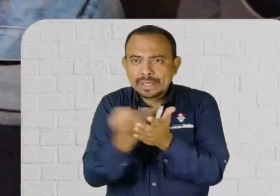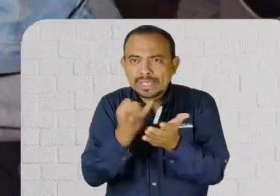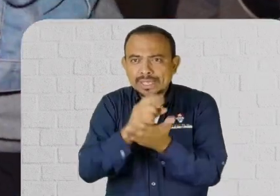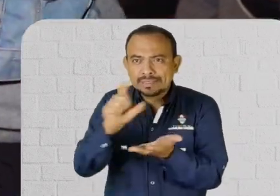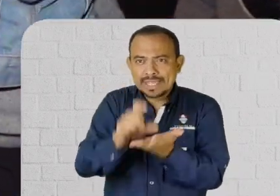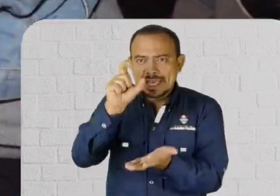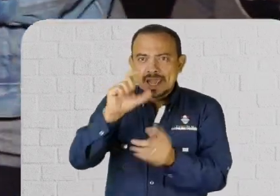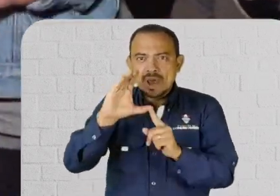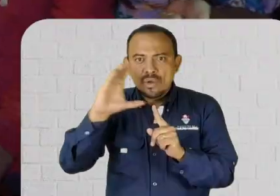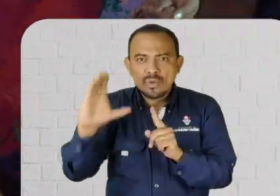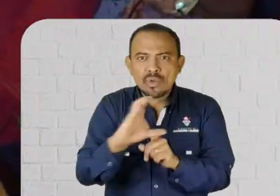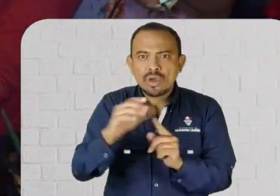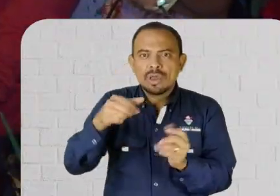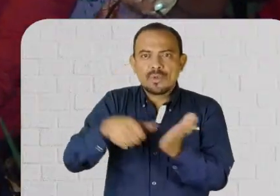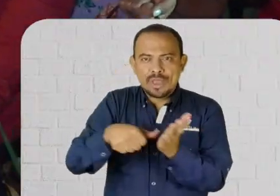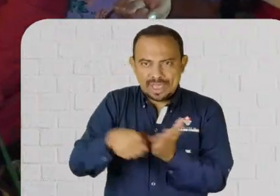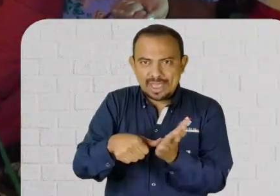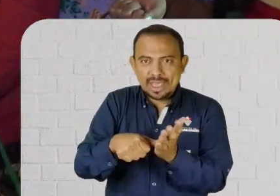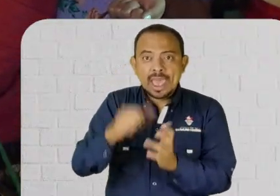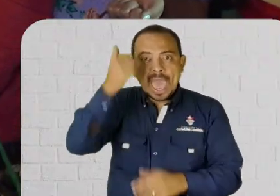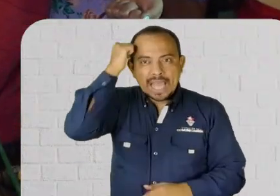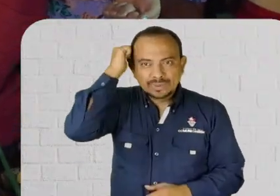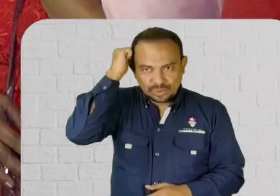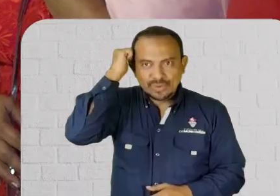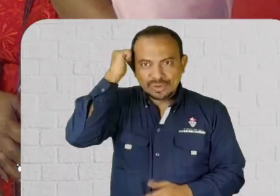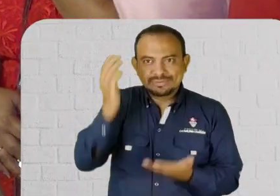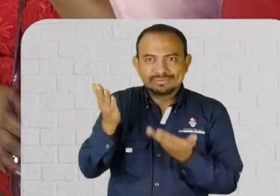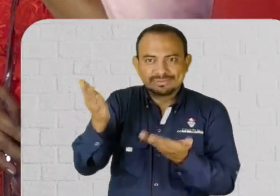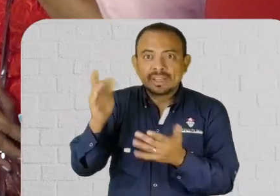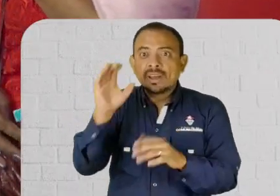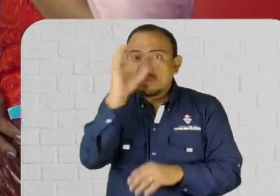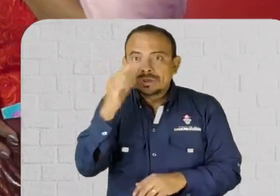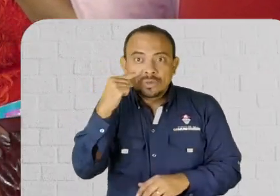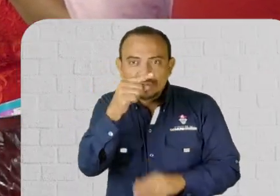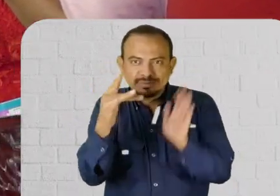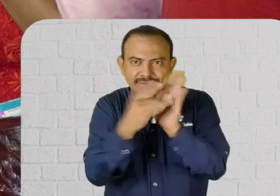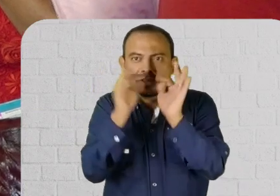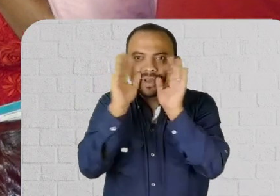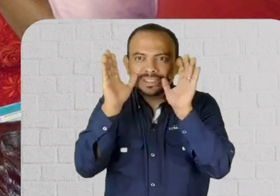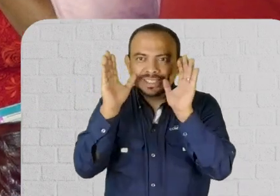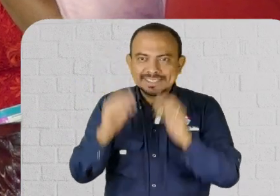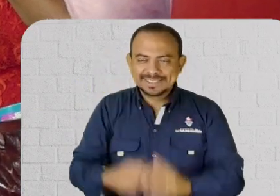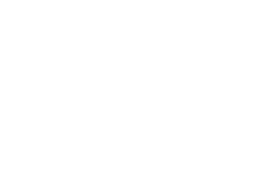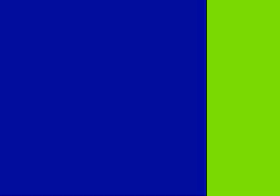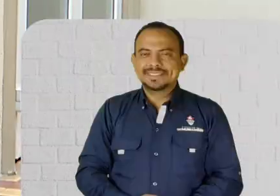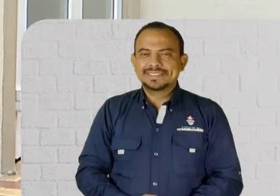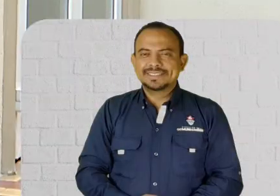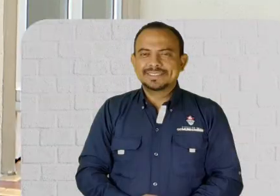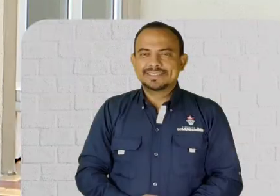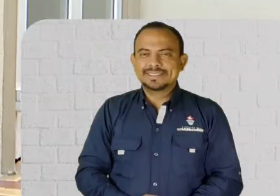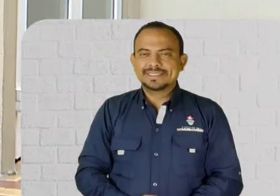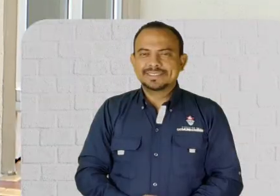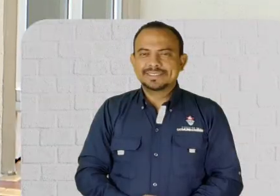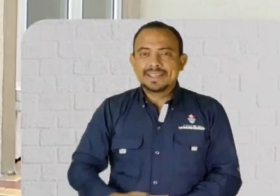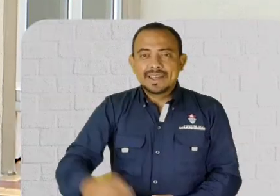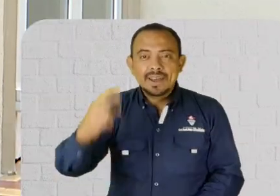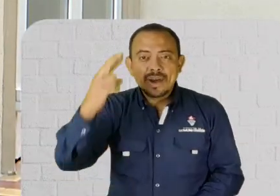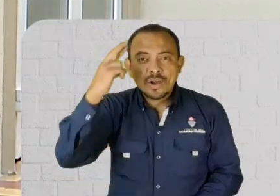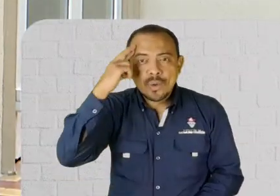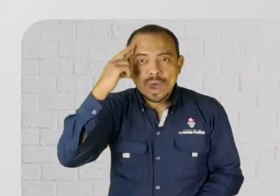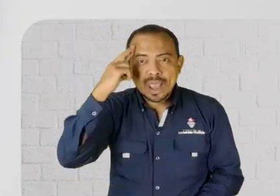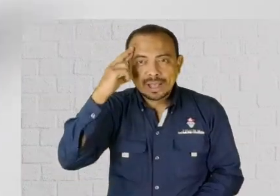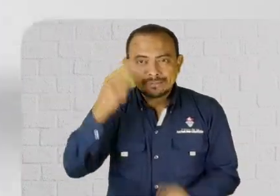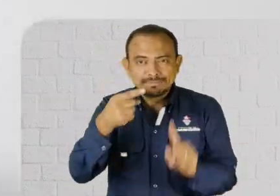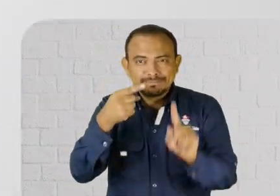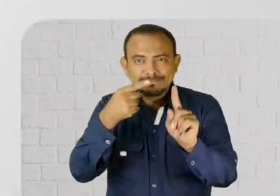actividades, puede ingresar en Centro Cultural Municipal Álvaro Arzú Irigoyen en Facebook. Le recordamos